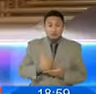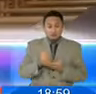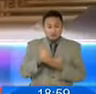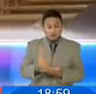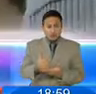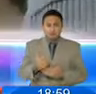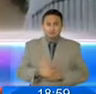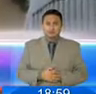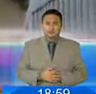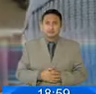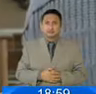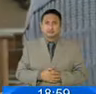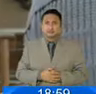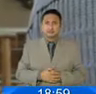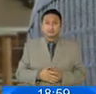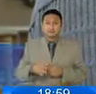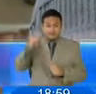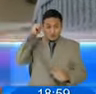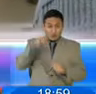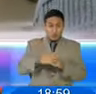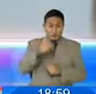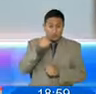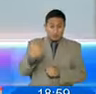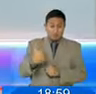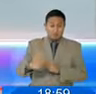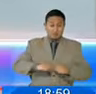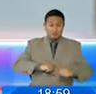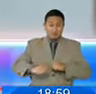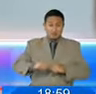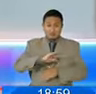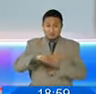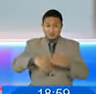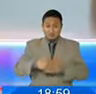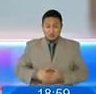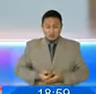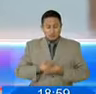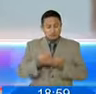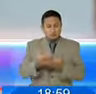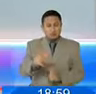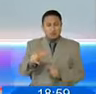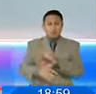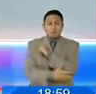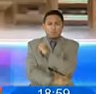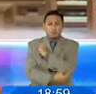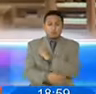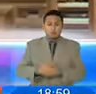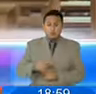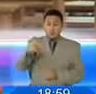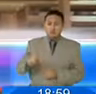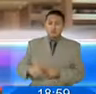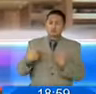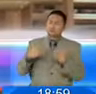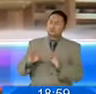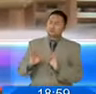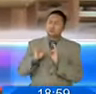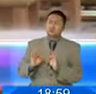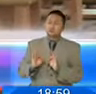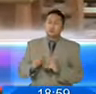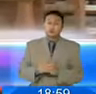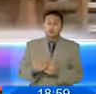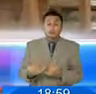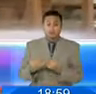necesita recuerdan al hombre que con su trabajo entregó todo por los pobres un ser humano extraordinario aseguran que ha dejado una hu